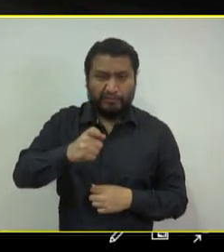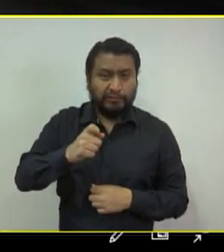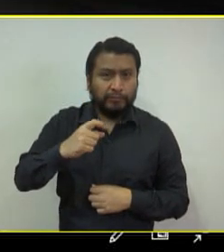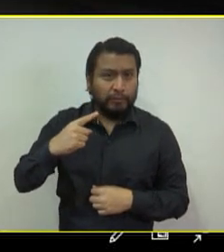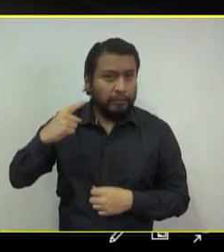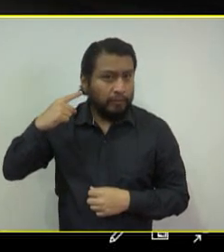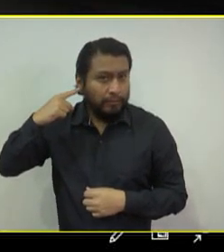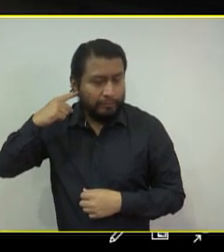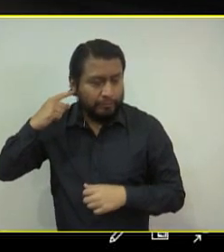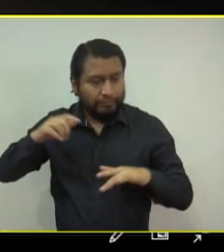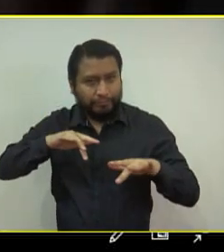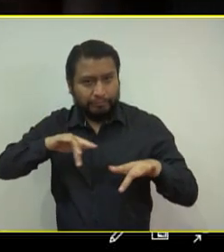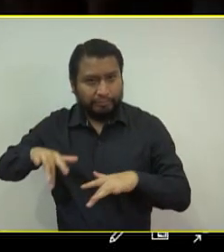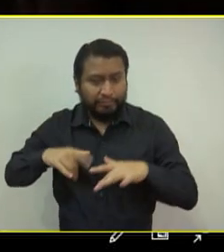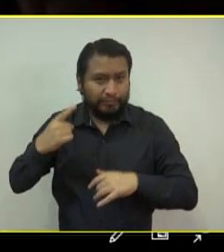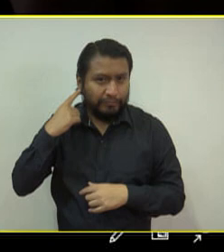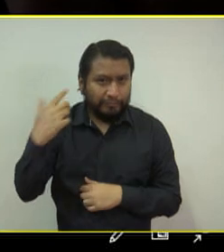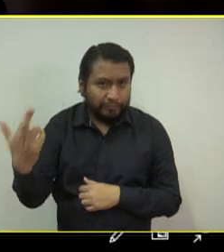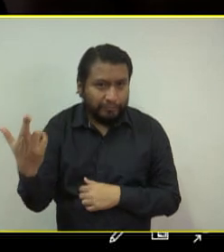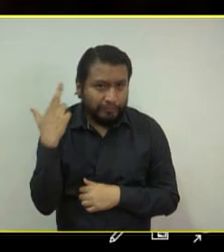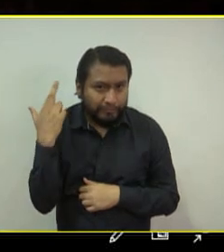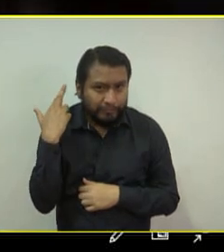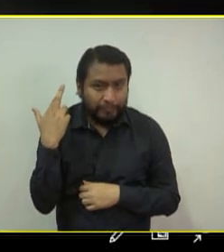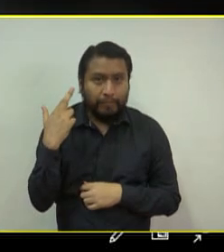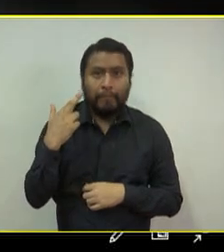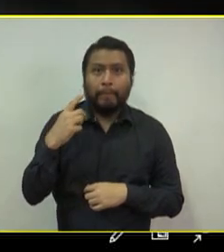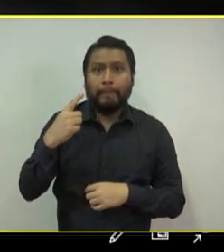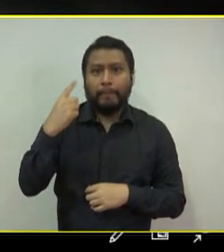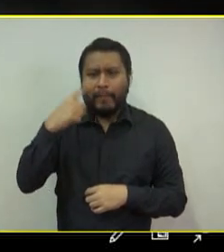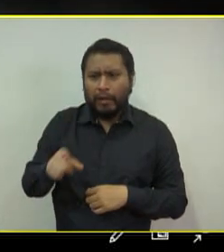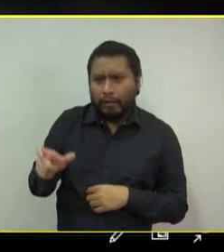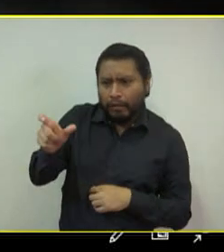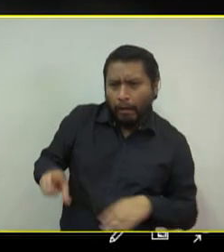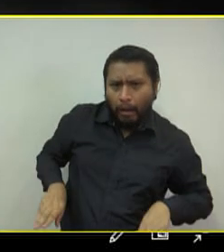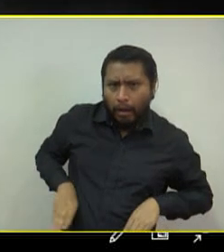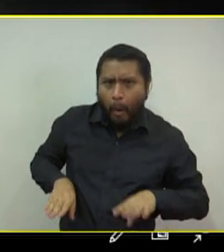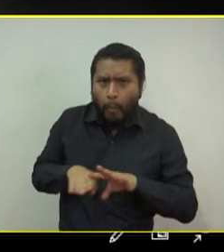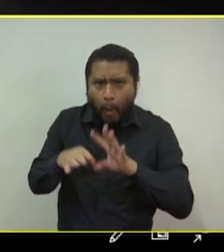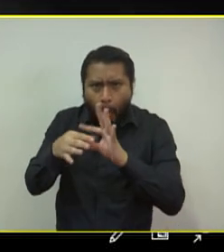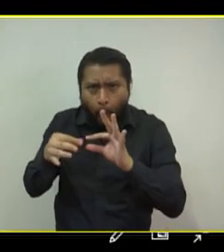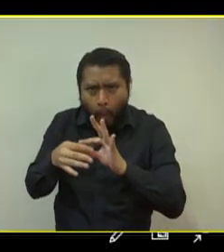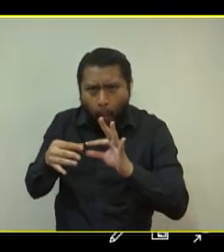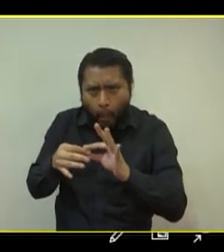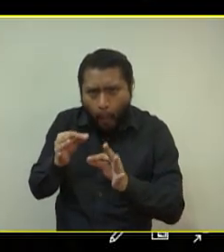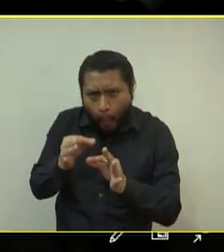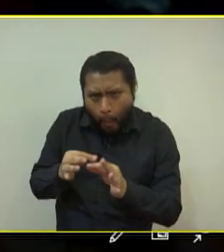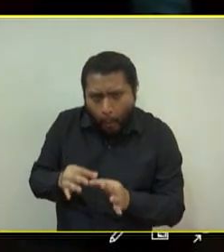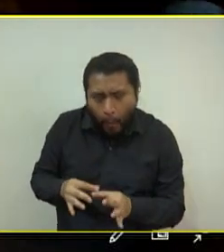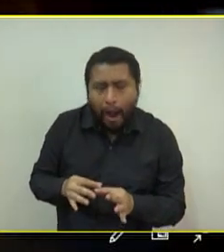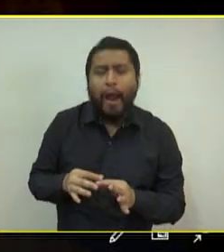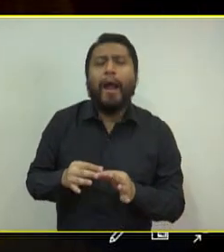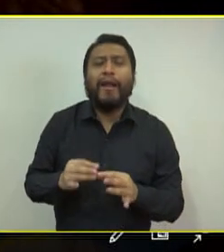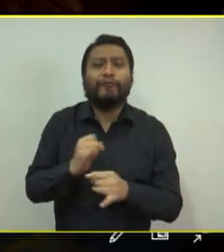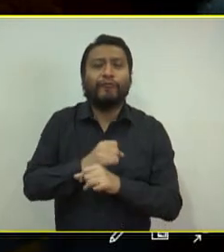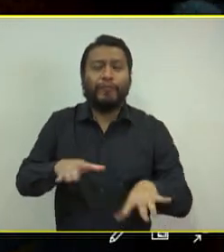con audiodescripciones, que ayudan a una mayor difusión y accesibilidad del contenido de forma gratuita. Juego de mesa,